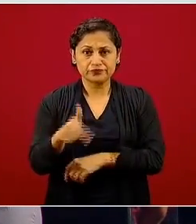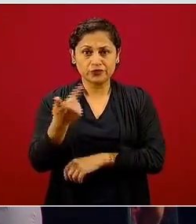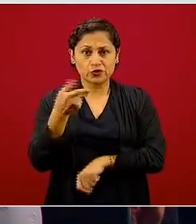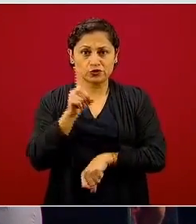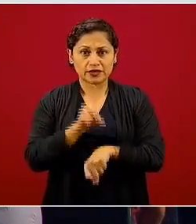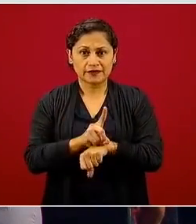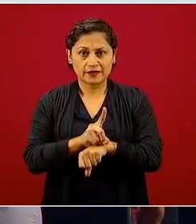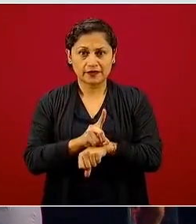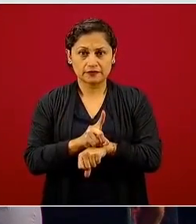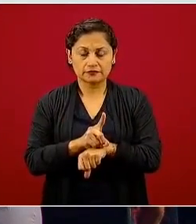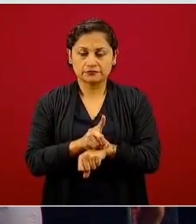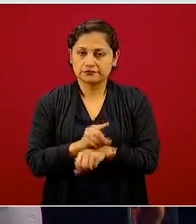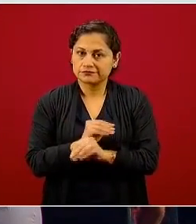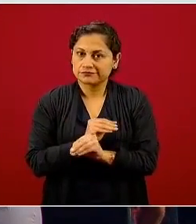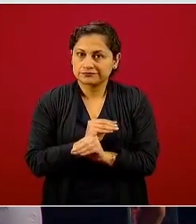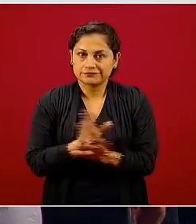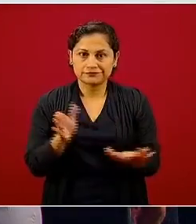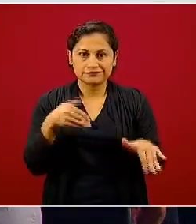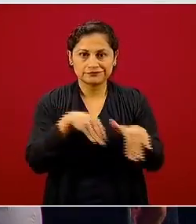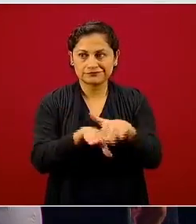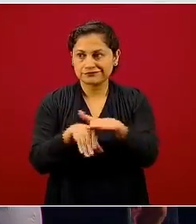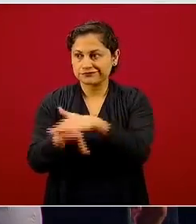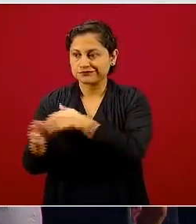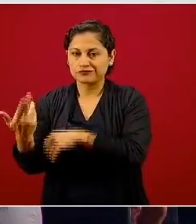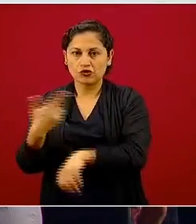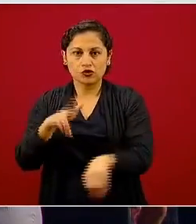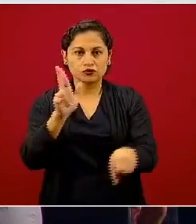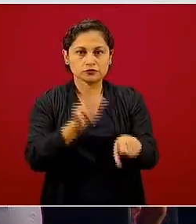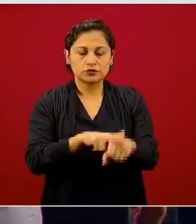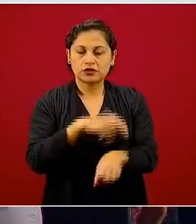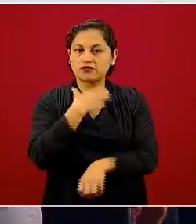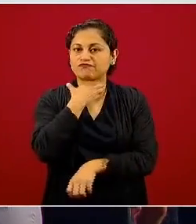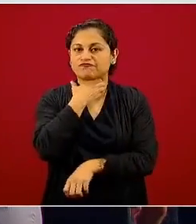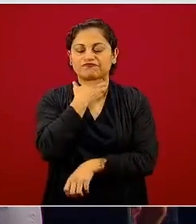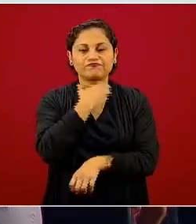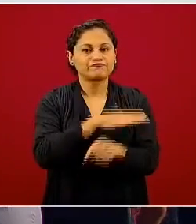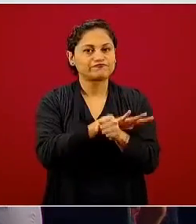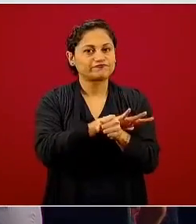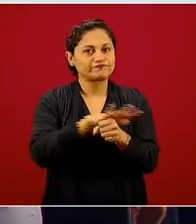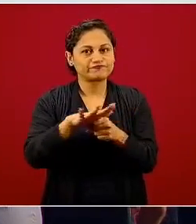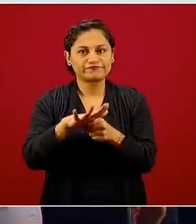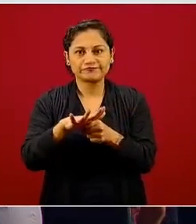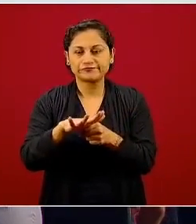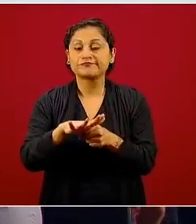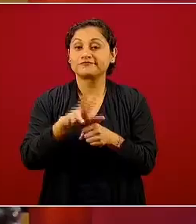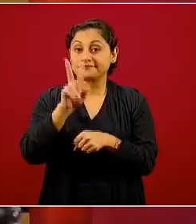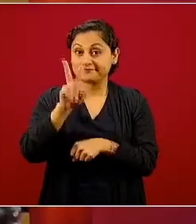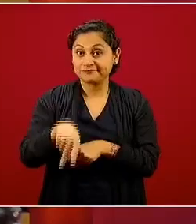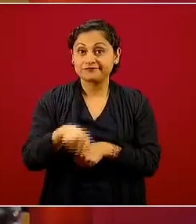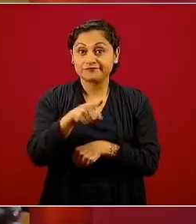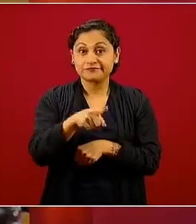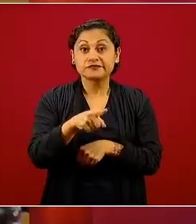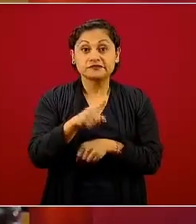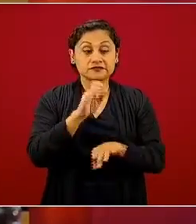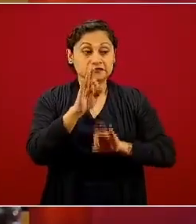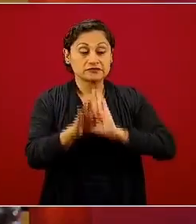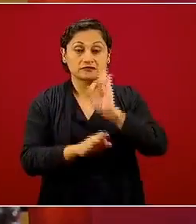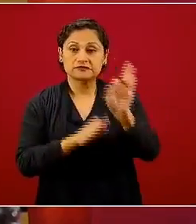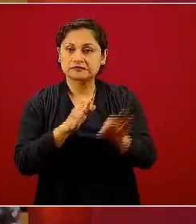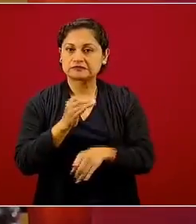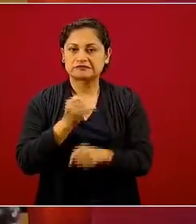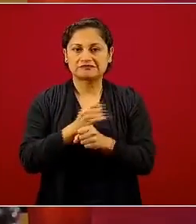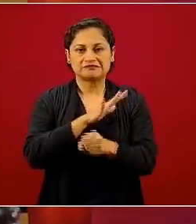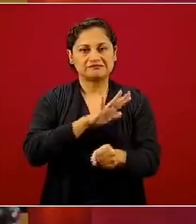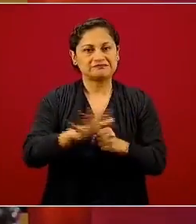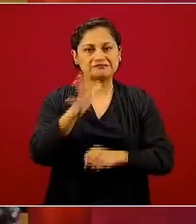hubiera colapsado el Sistema Nacional de Salud. El sistema de atención no habría sido competente para recibir a tanta gente.